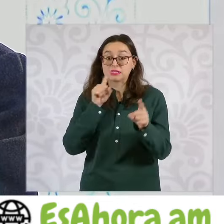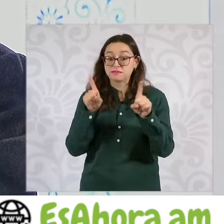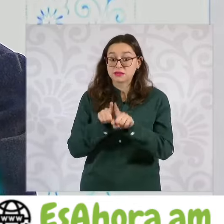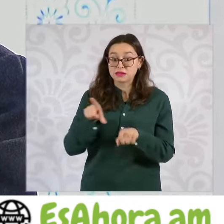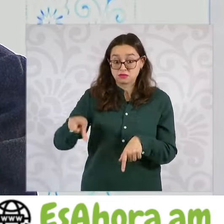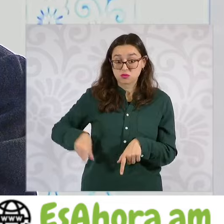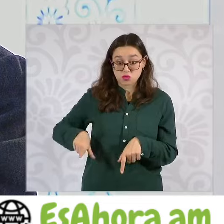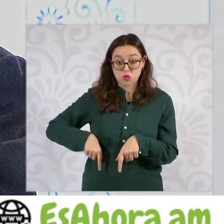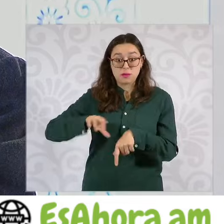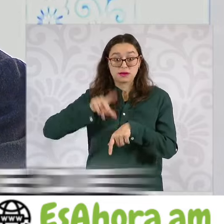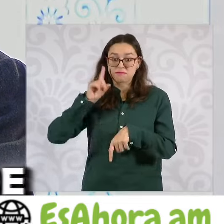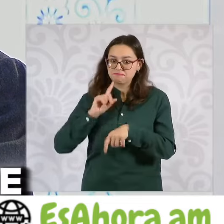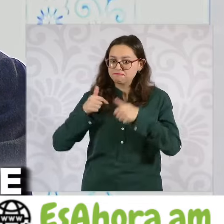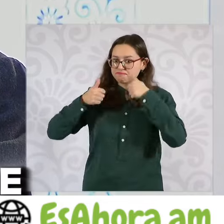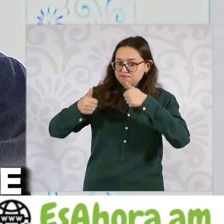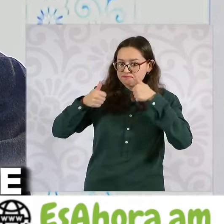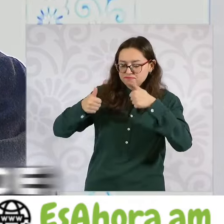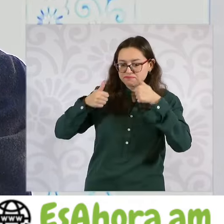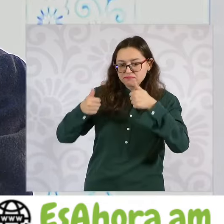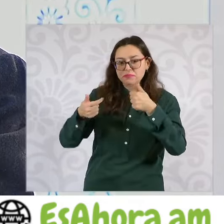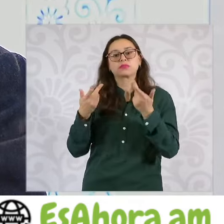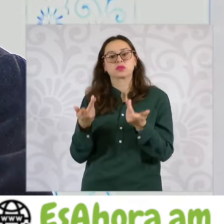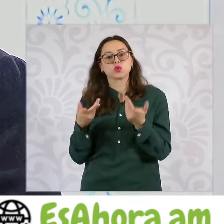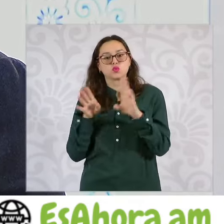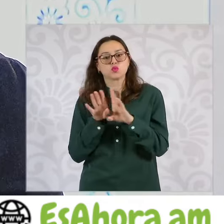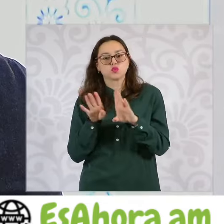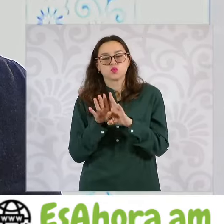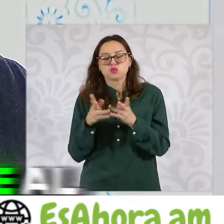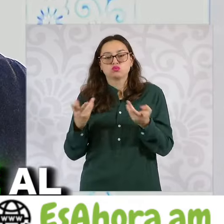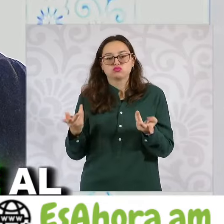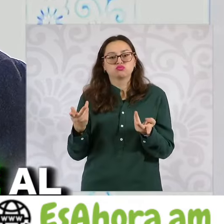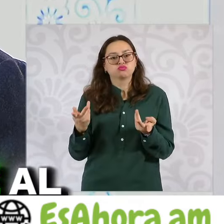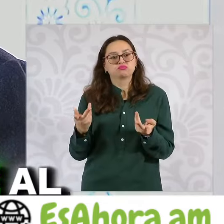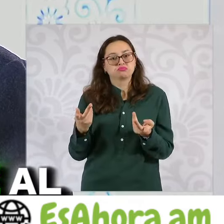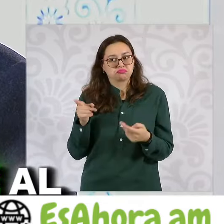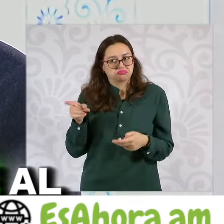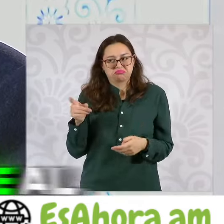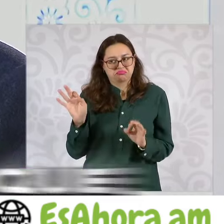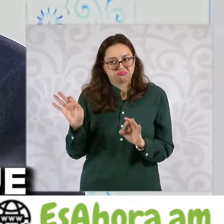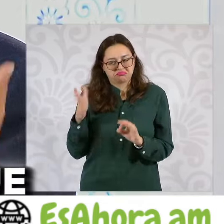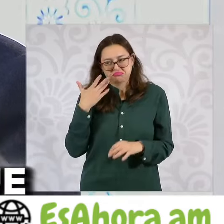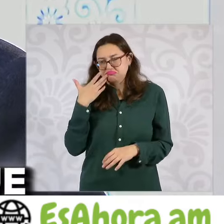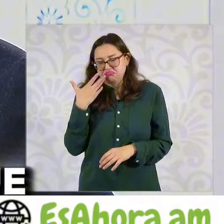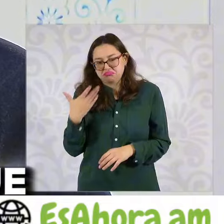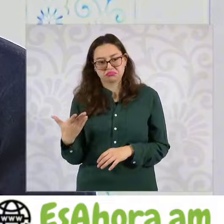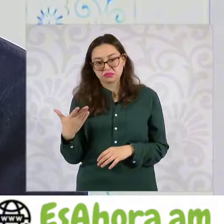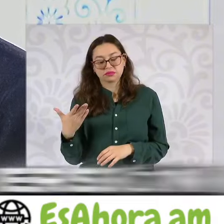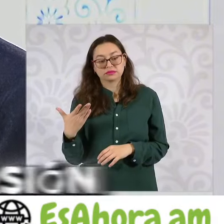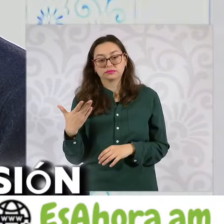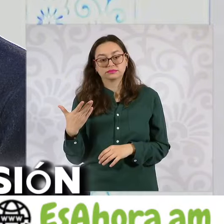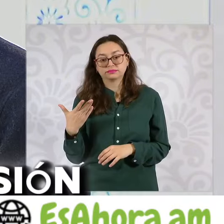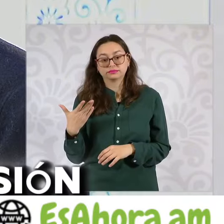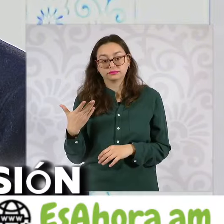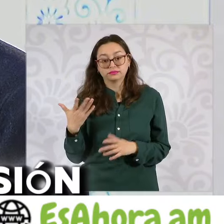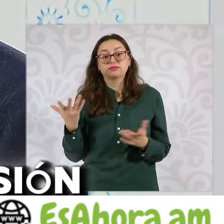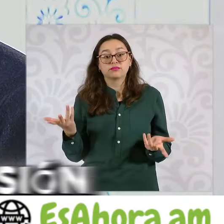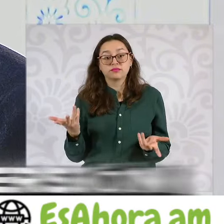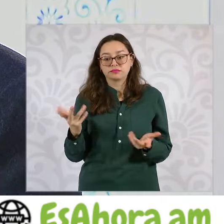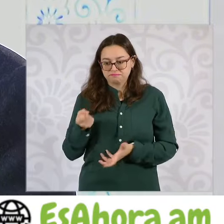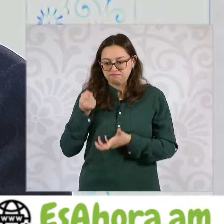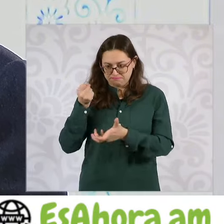la gobernadora y ella está muy pendiente de ello. Es una muy buena gobernadora que al mismo tiempo que promueve